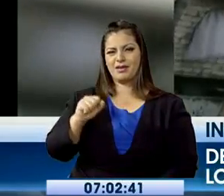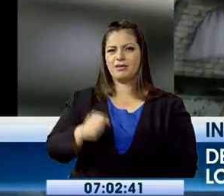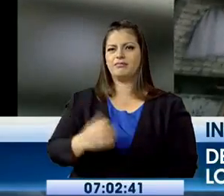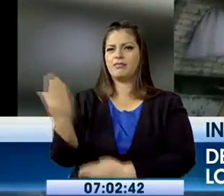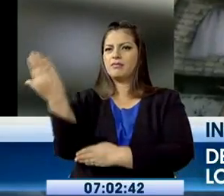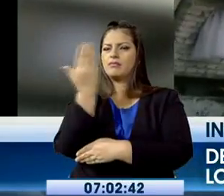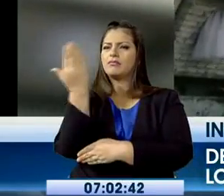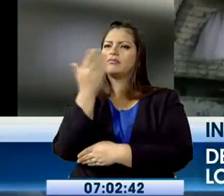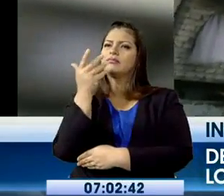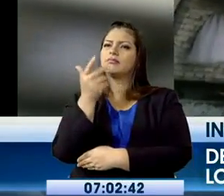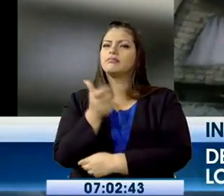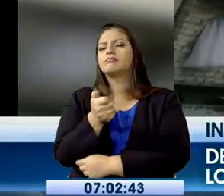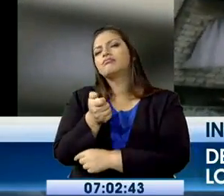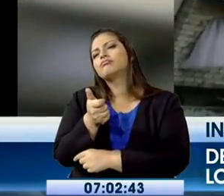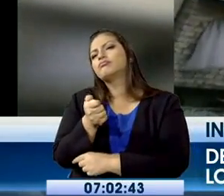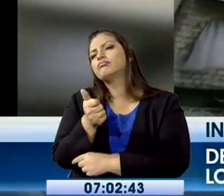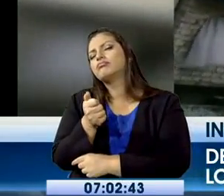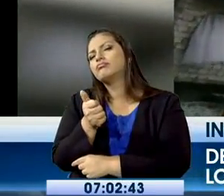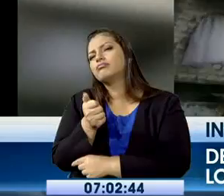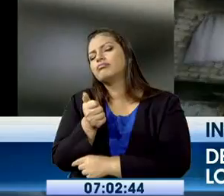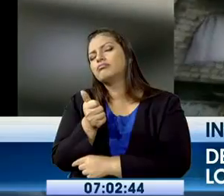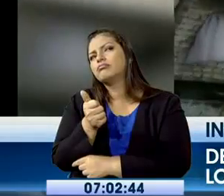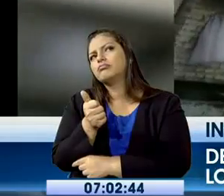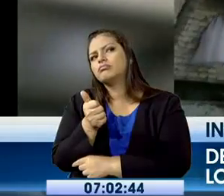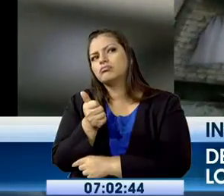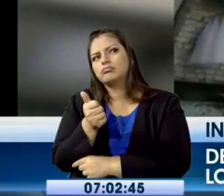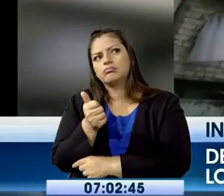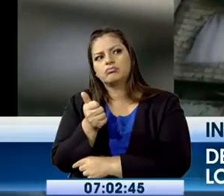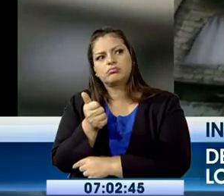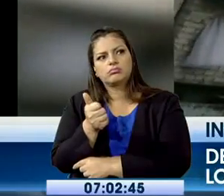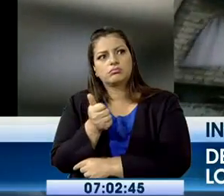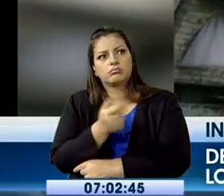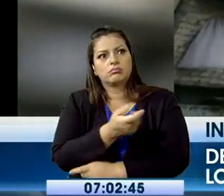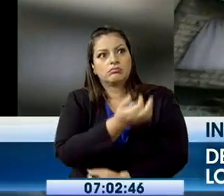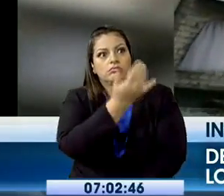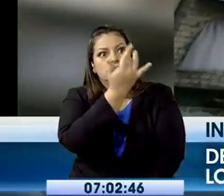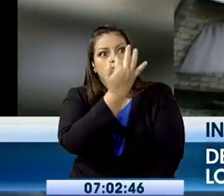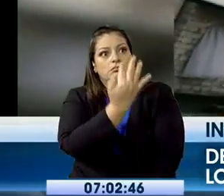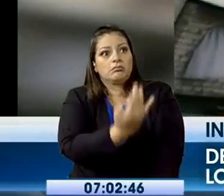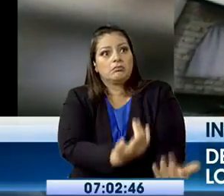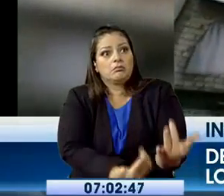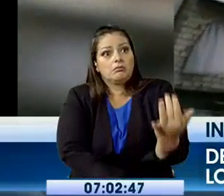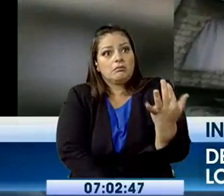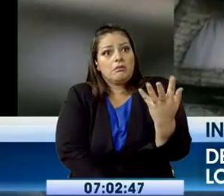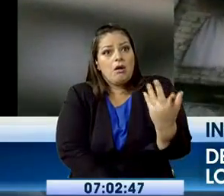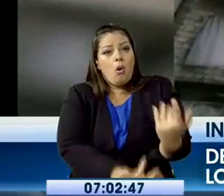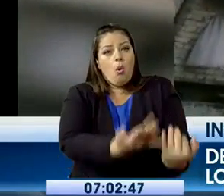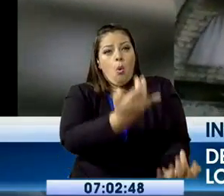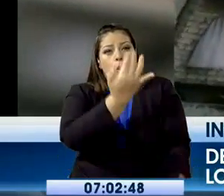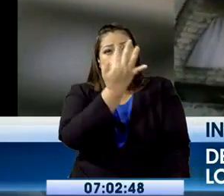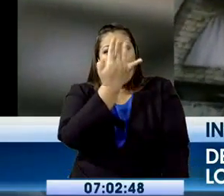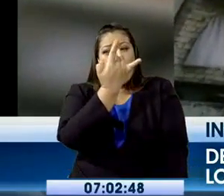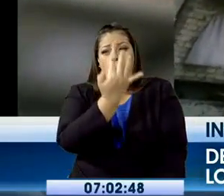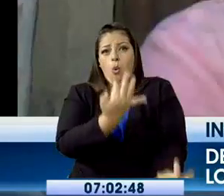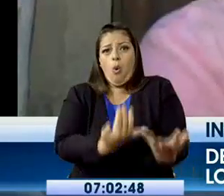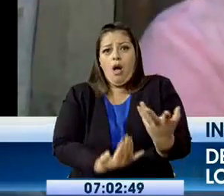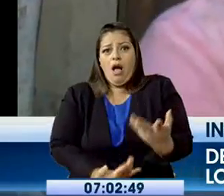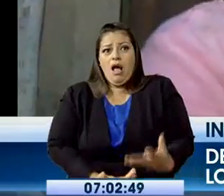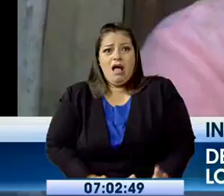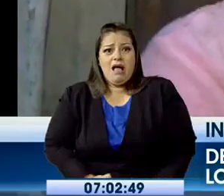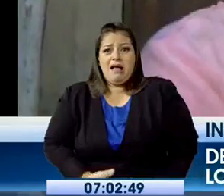ella nos dijo que solo alcanzó a salir de casa con lo que tenía puesto mal en